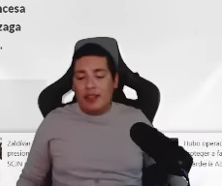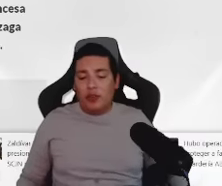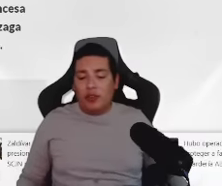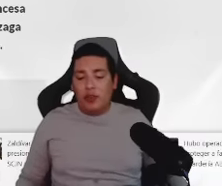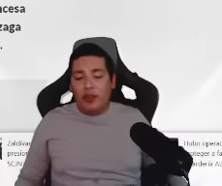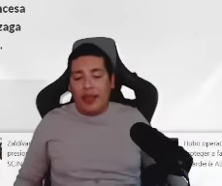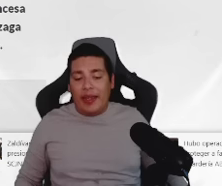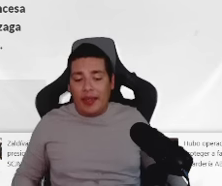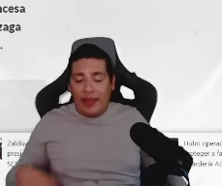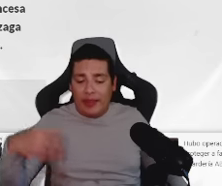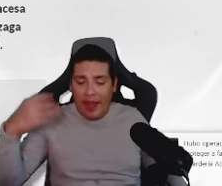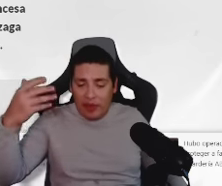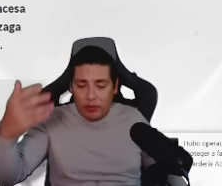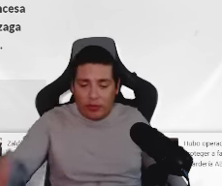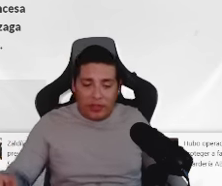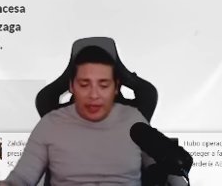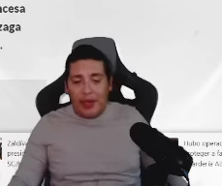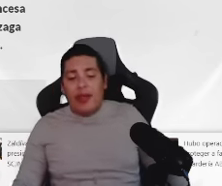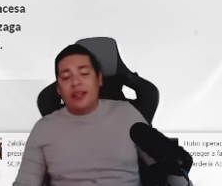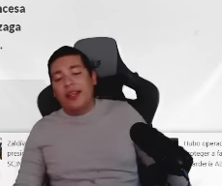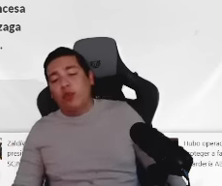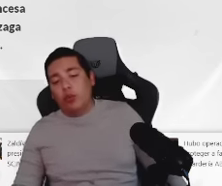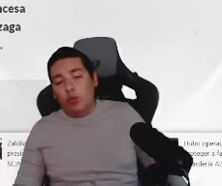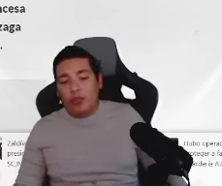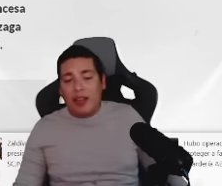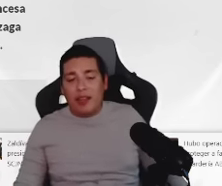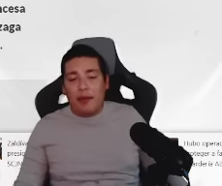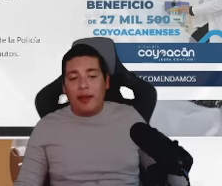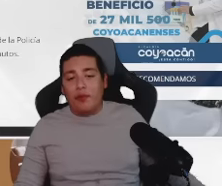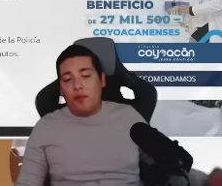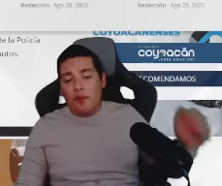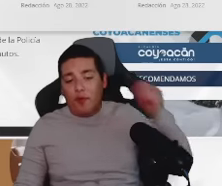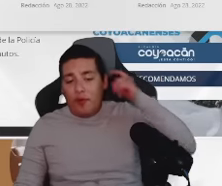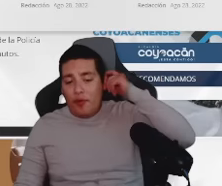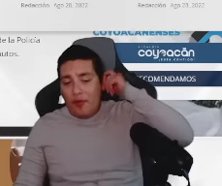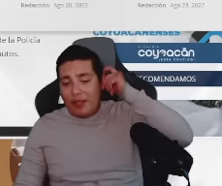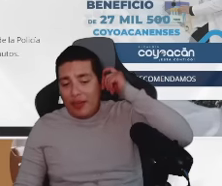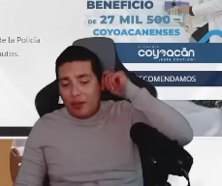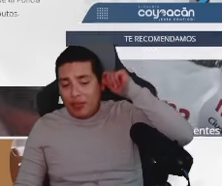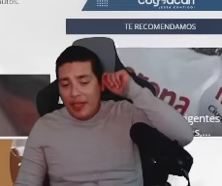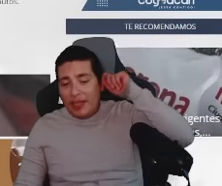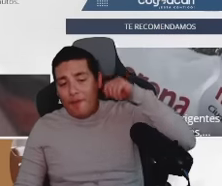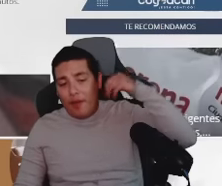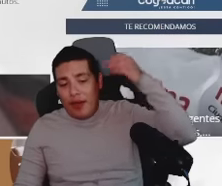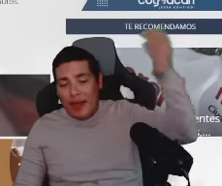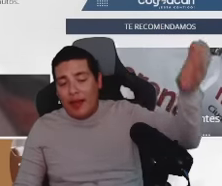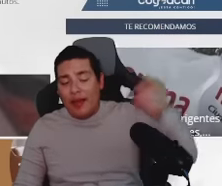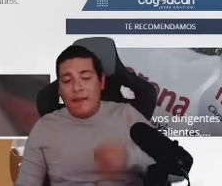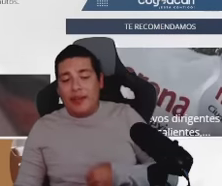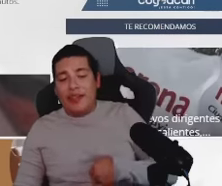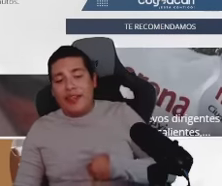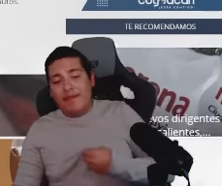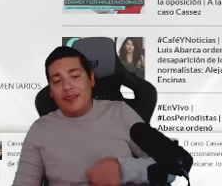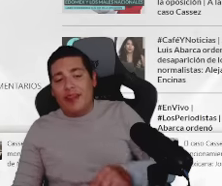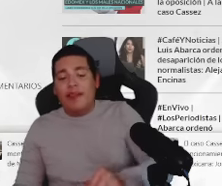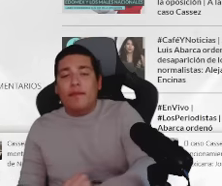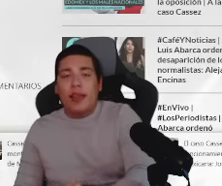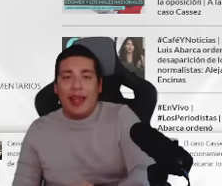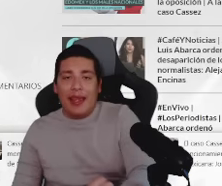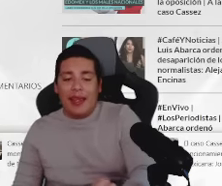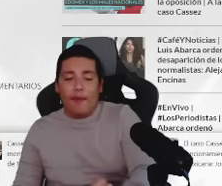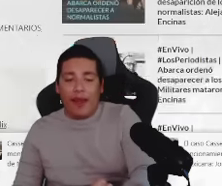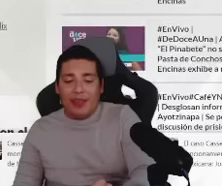situación que da a conocer tanto arturo saldívar como sarkozy quien fuera presidente